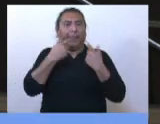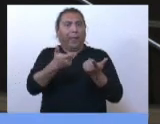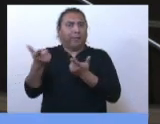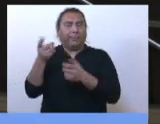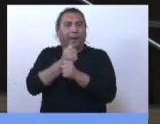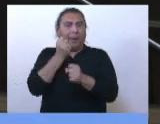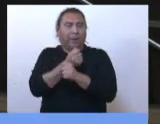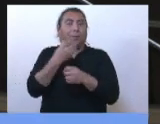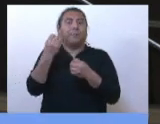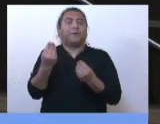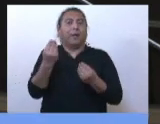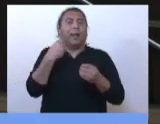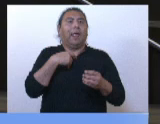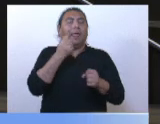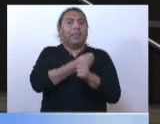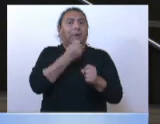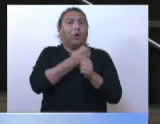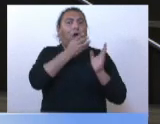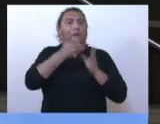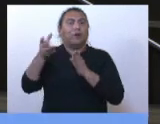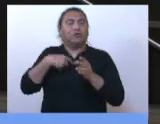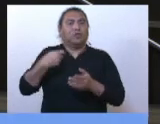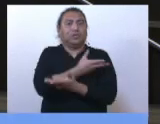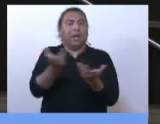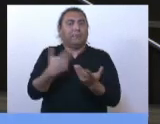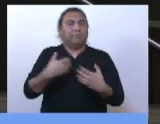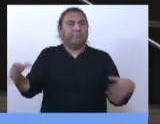el trabajo es el ordenador social por excelencia